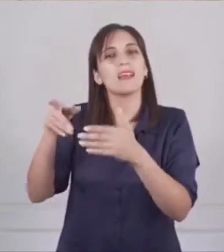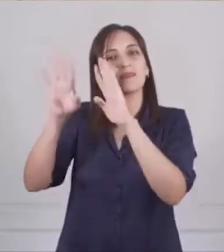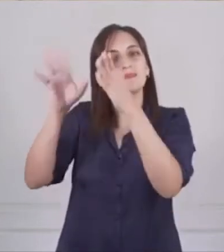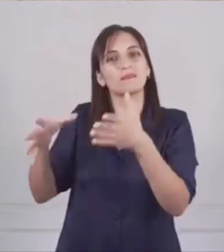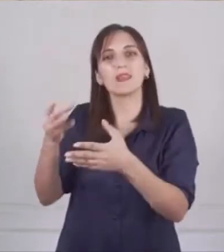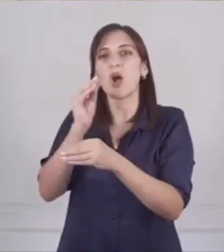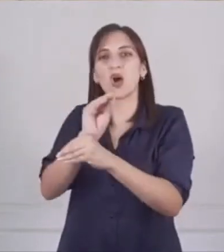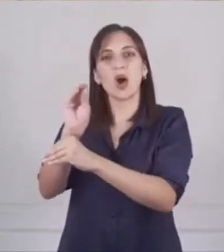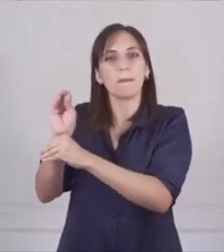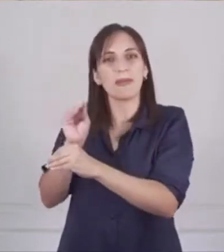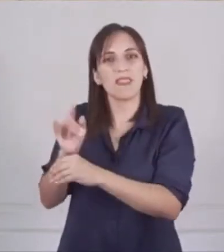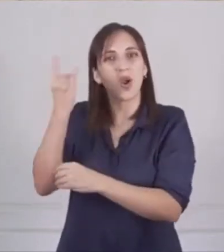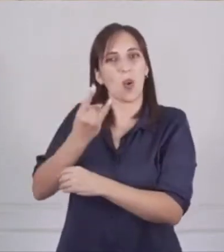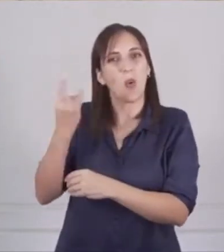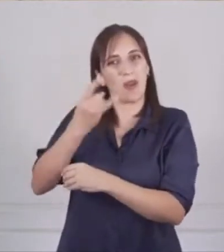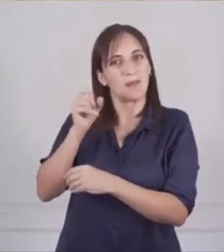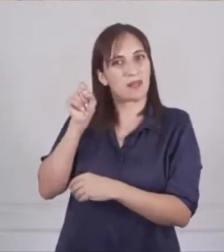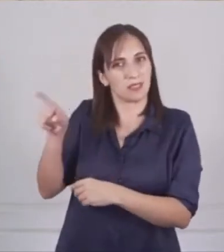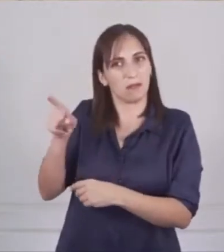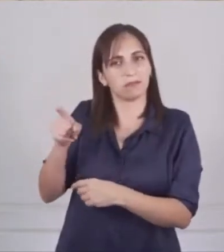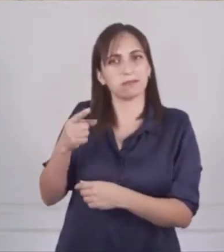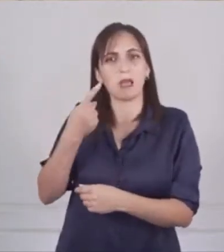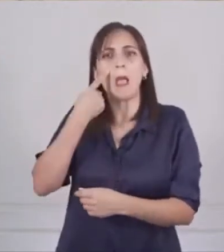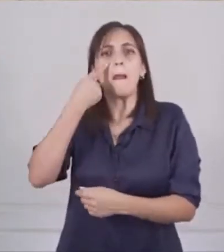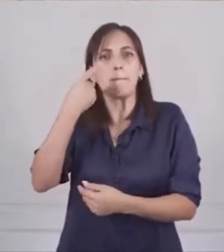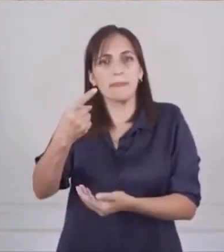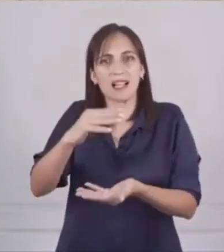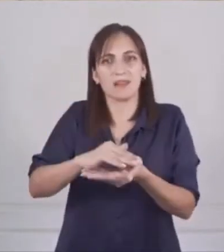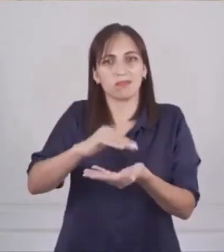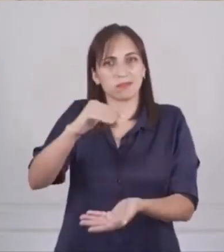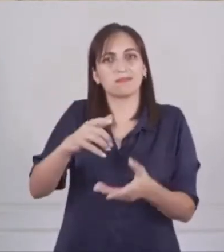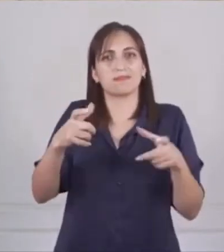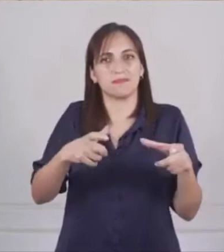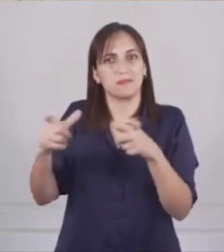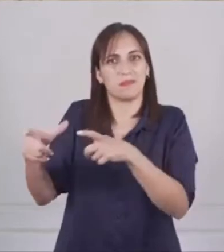universitario y elaboramos un total de 1.000 viandas diarias.